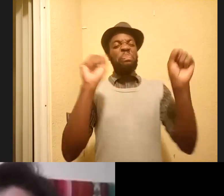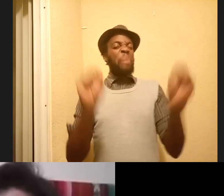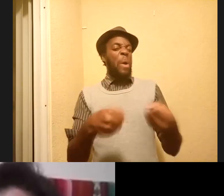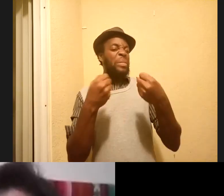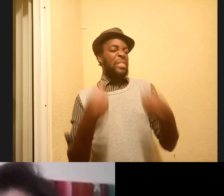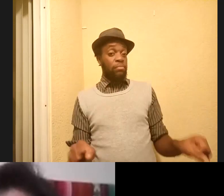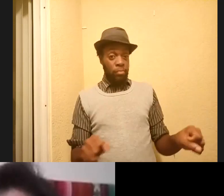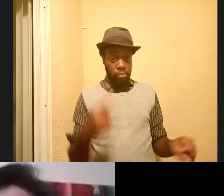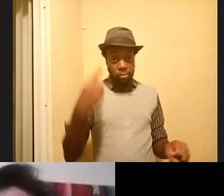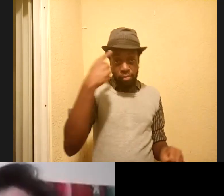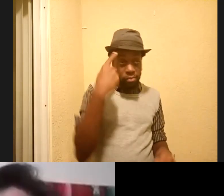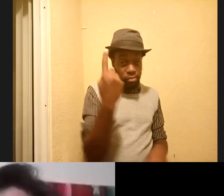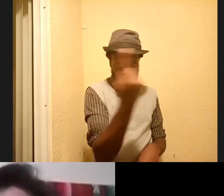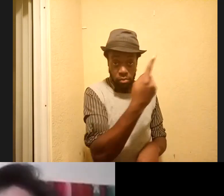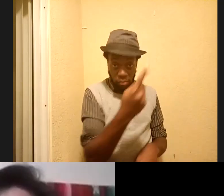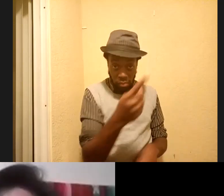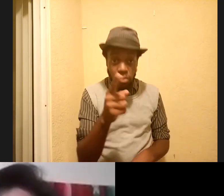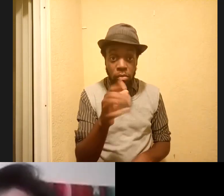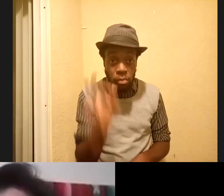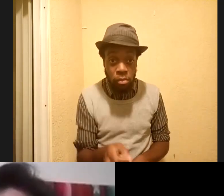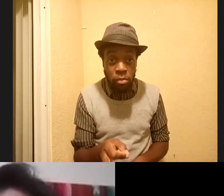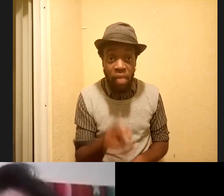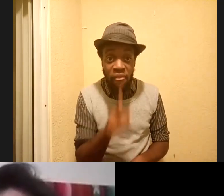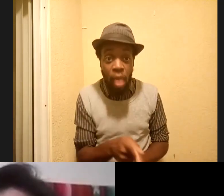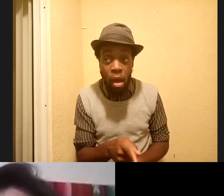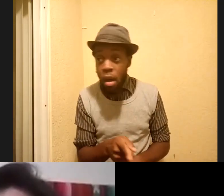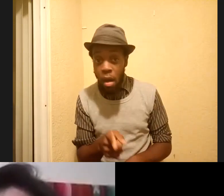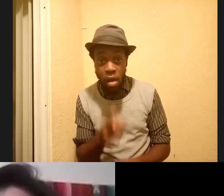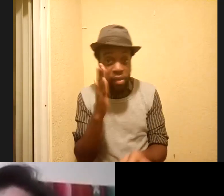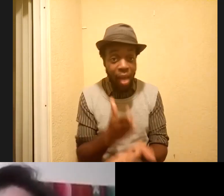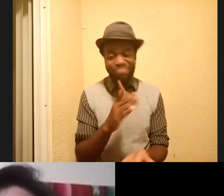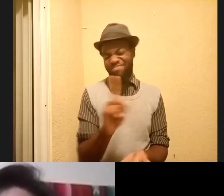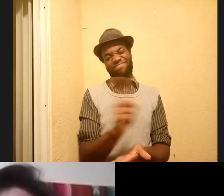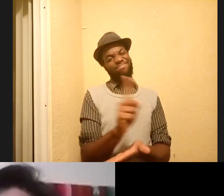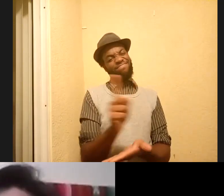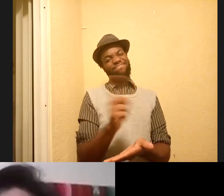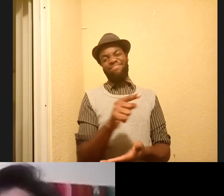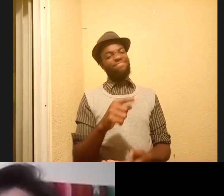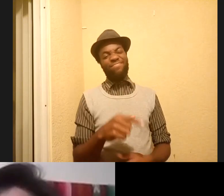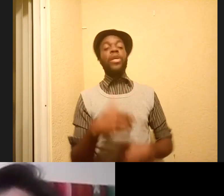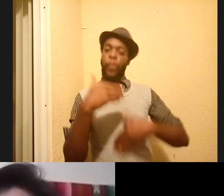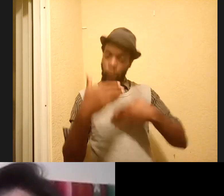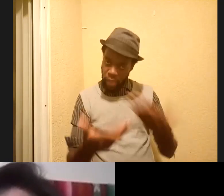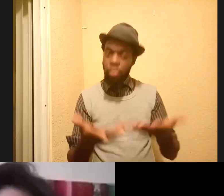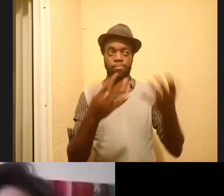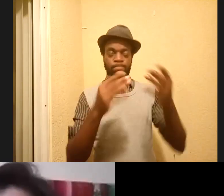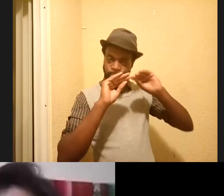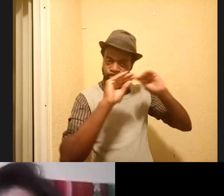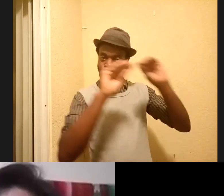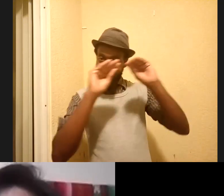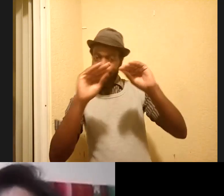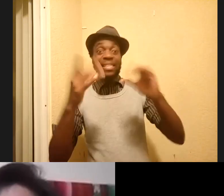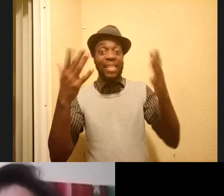que esto no es así. Por eso la importancia de una educación sexual dentro de los primeros años de